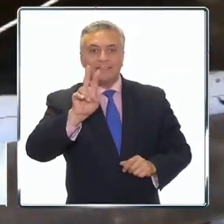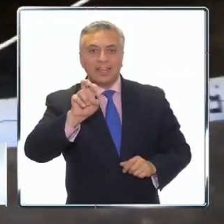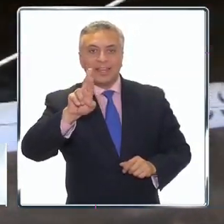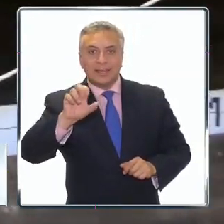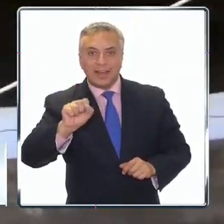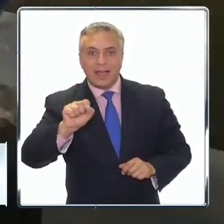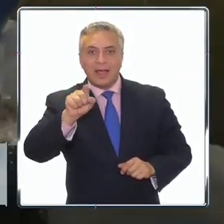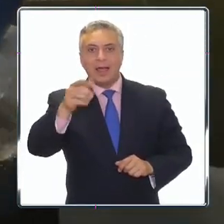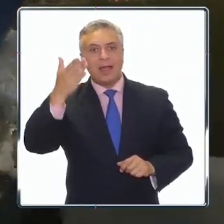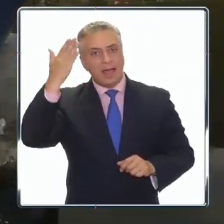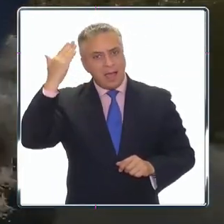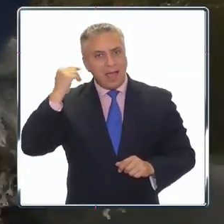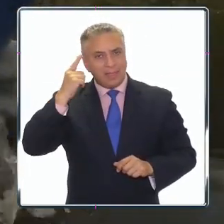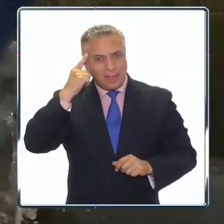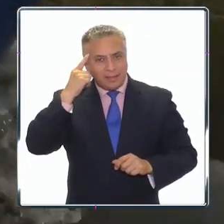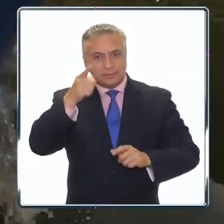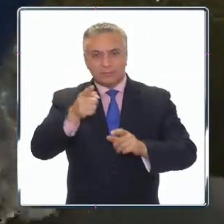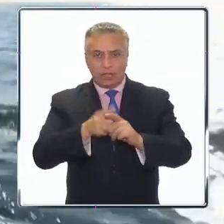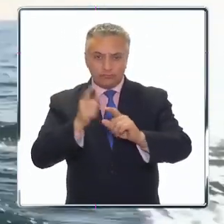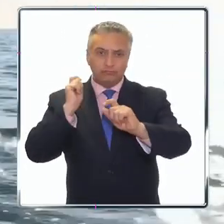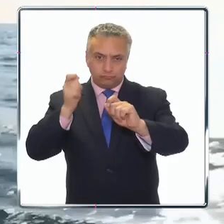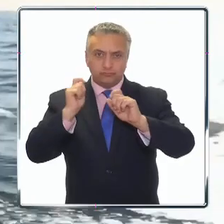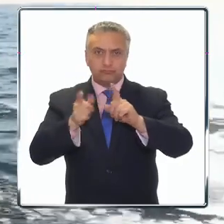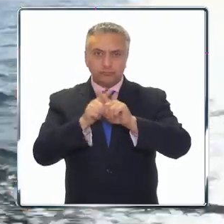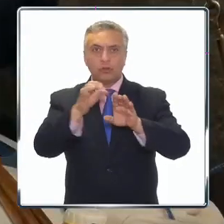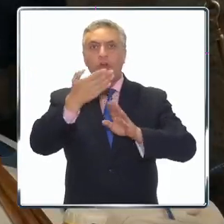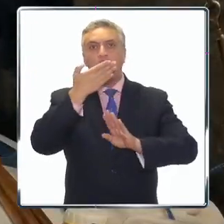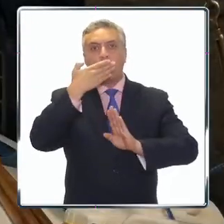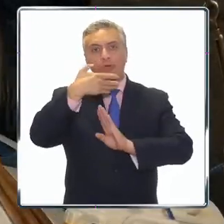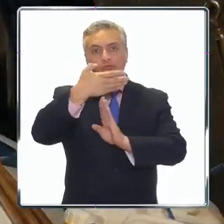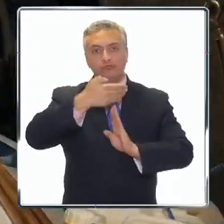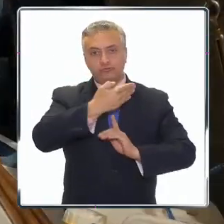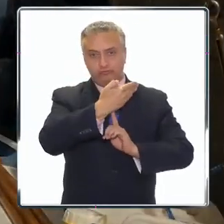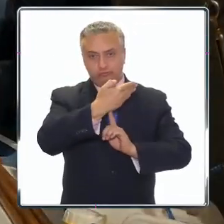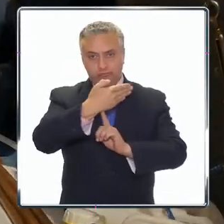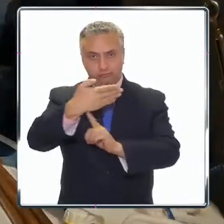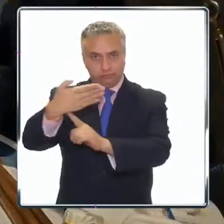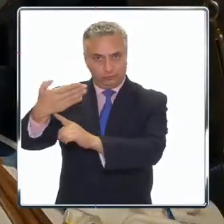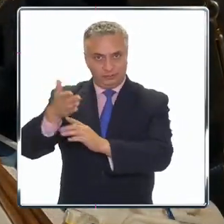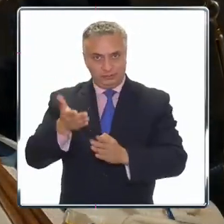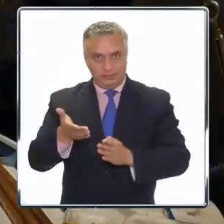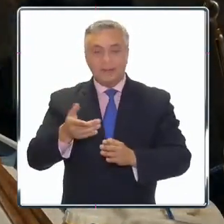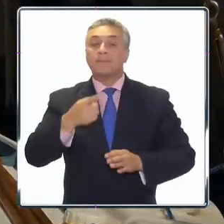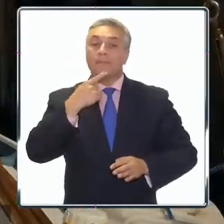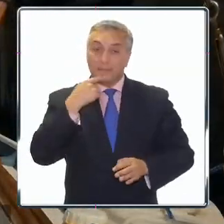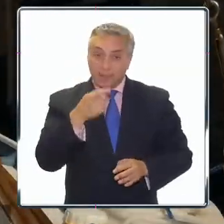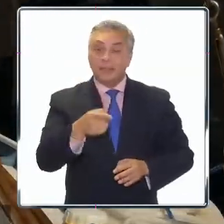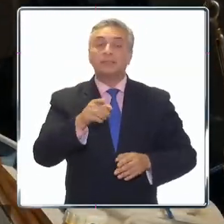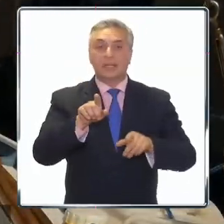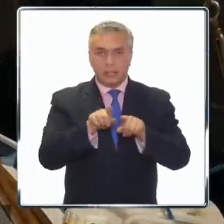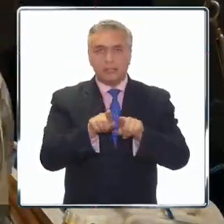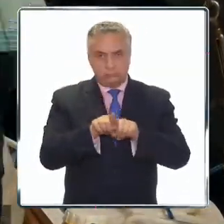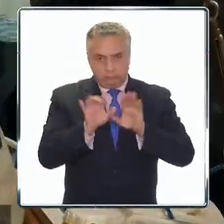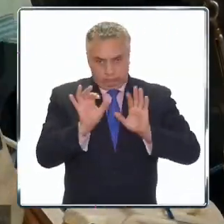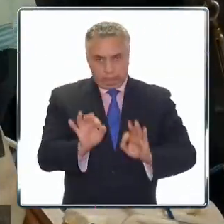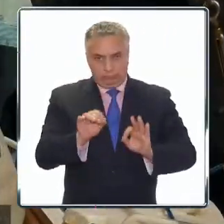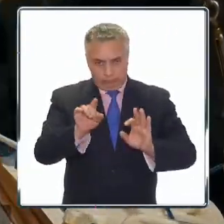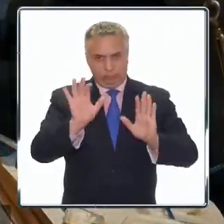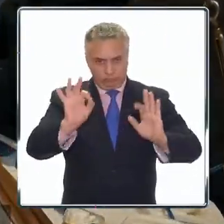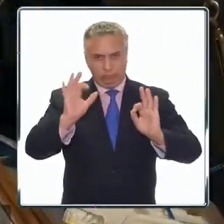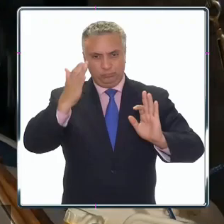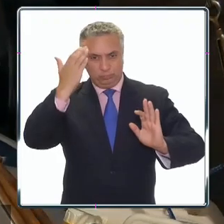a través de la historia de la chalupa a remo y vela. La chalupa chilota es reconocida como una embarcación